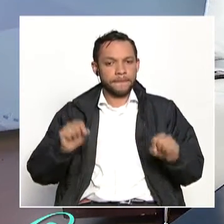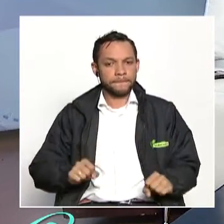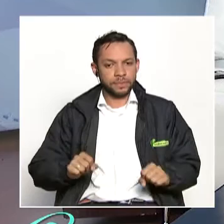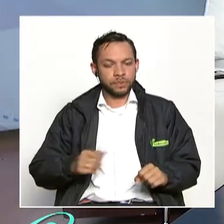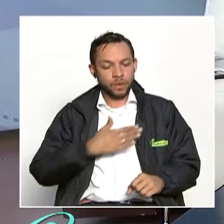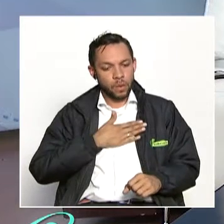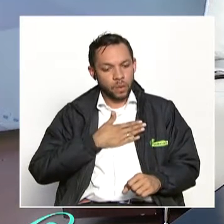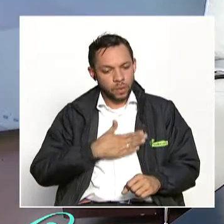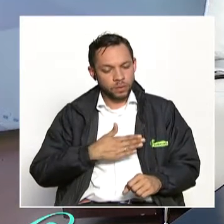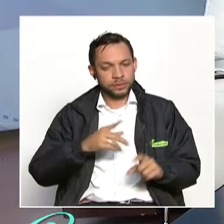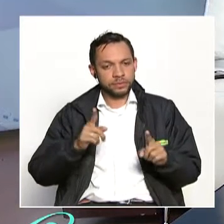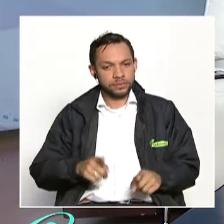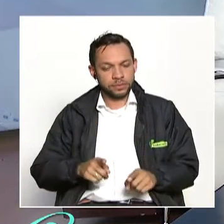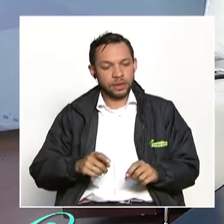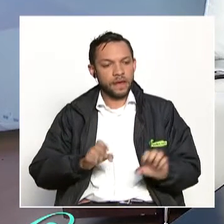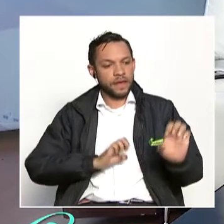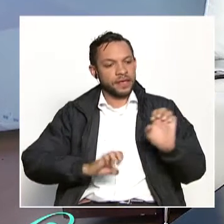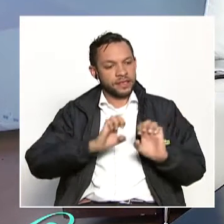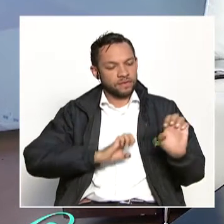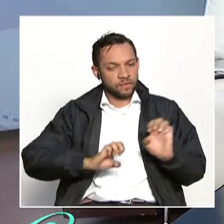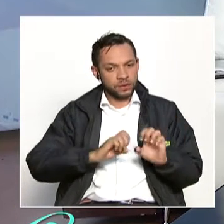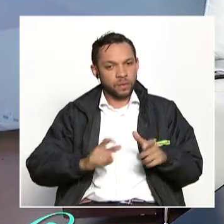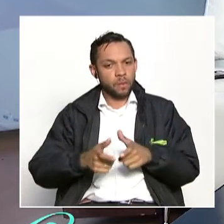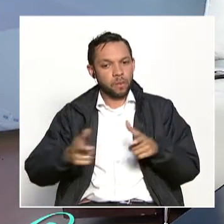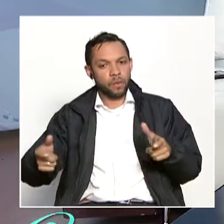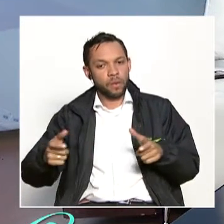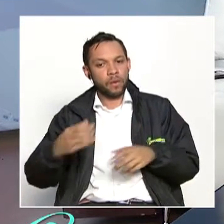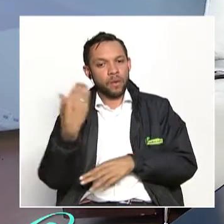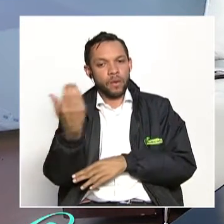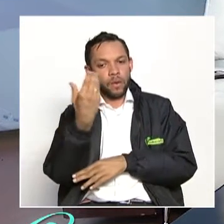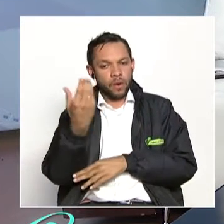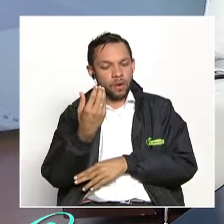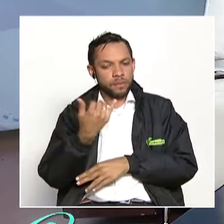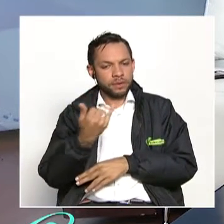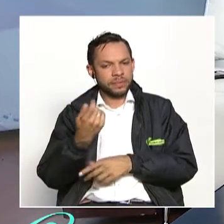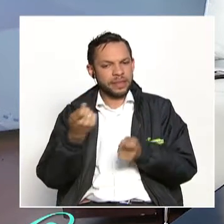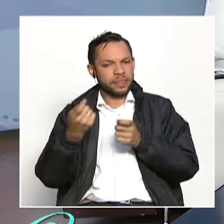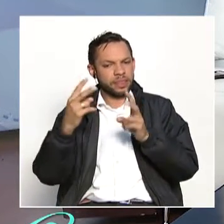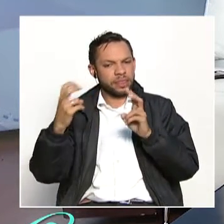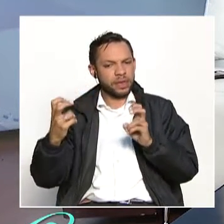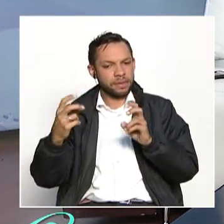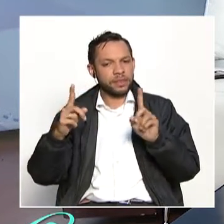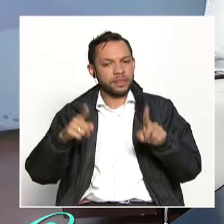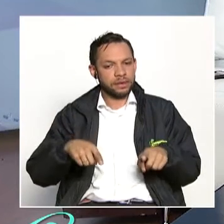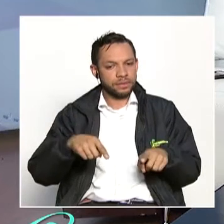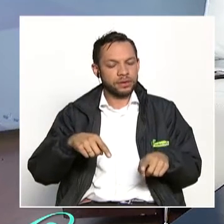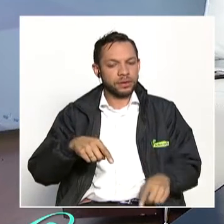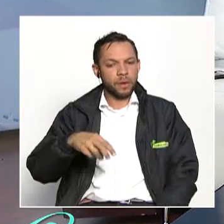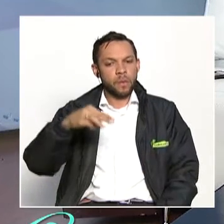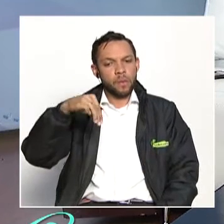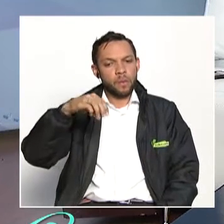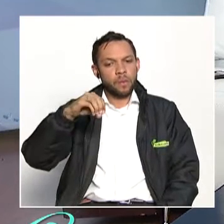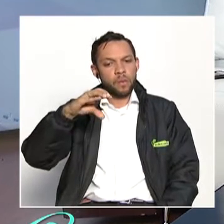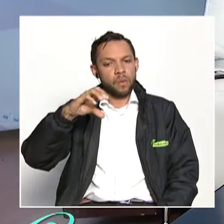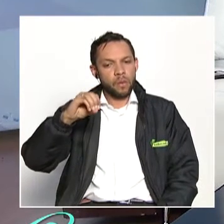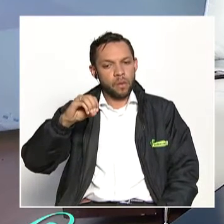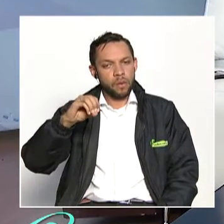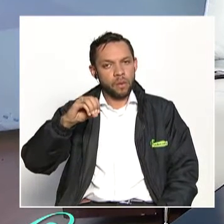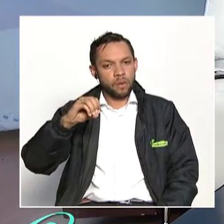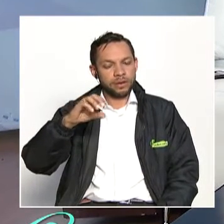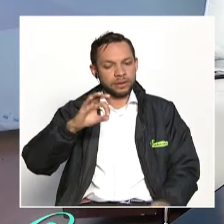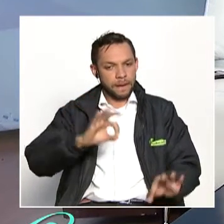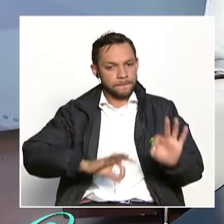Disponibilidad y uso de los probióticos en Colombia. El moco intestinal como hábitat bacteriano y